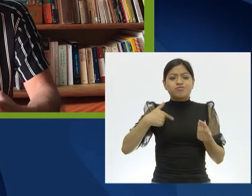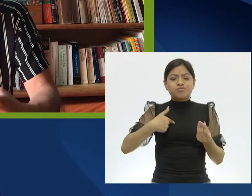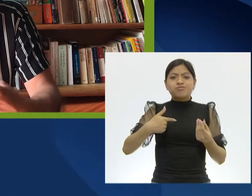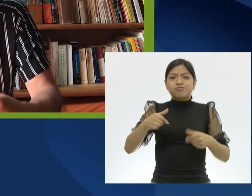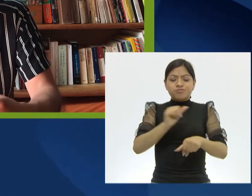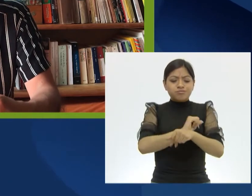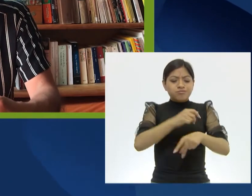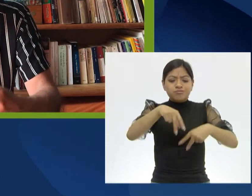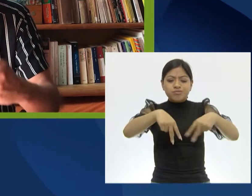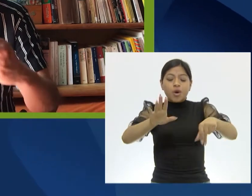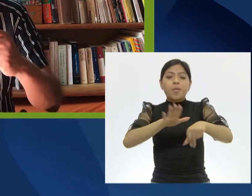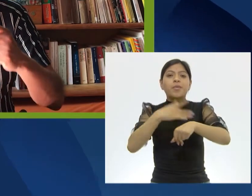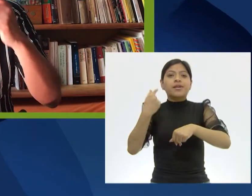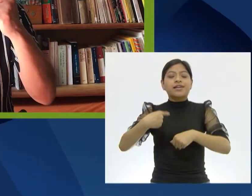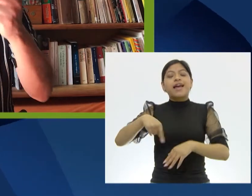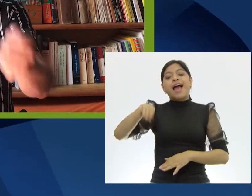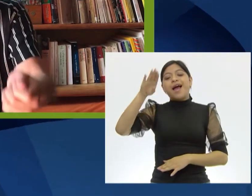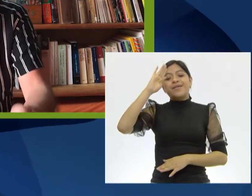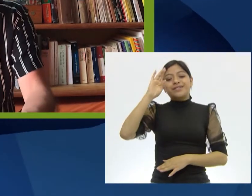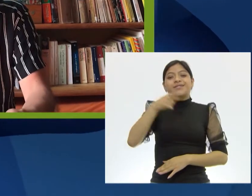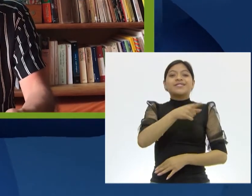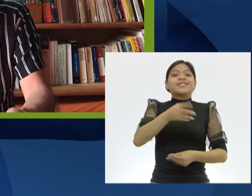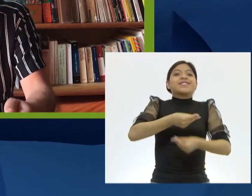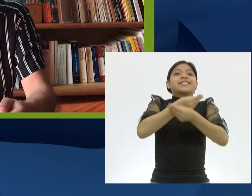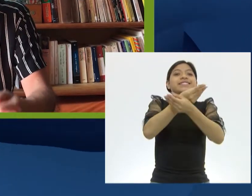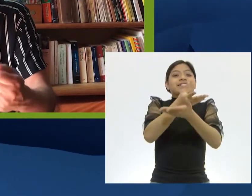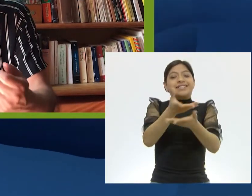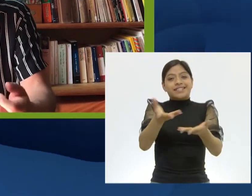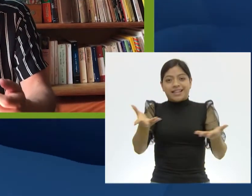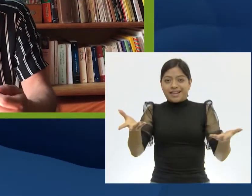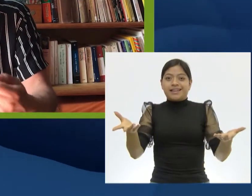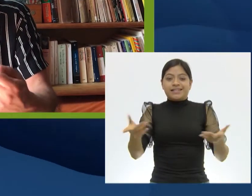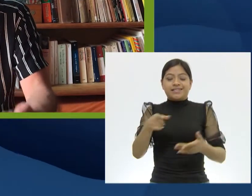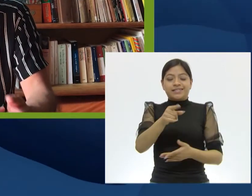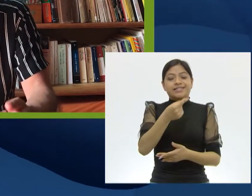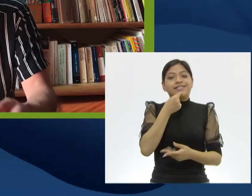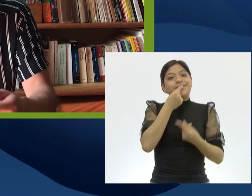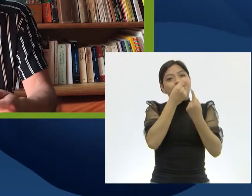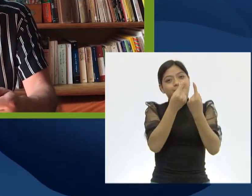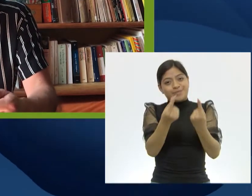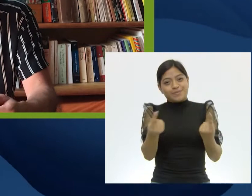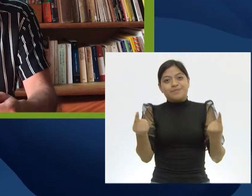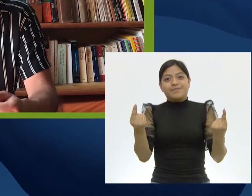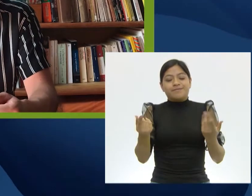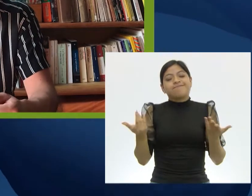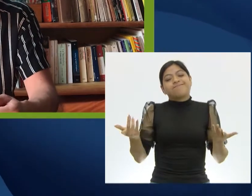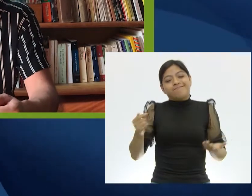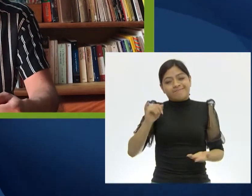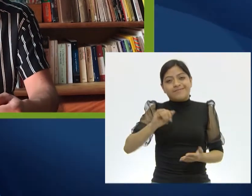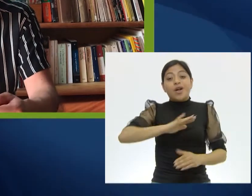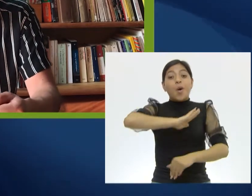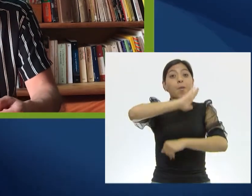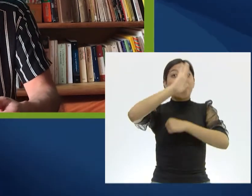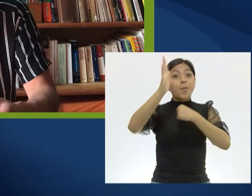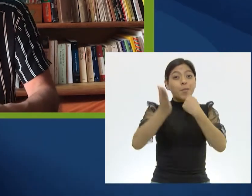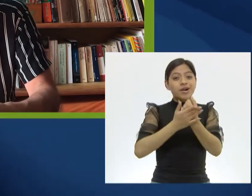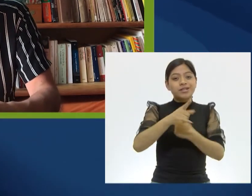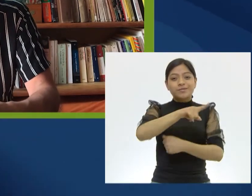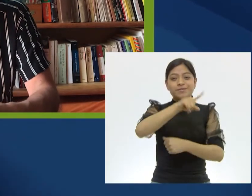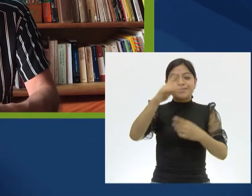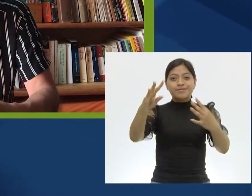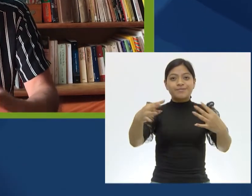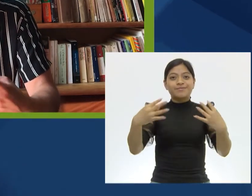porque pensábamos que estábamos aportando un poquito a los públicos infantiles, que seguramente iban a ser los futuros